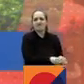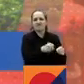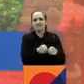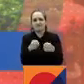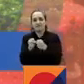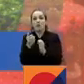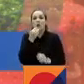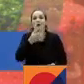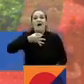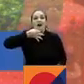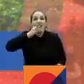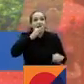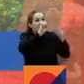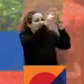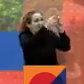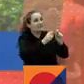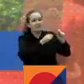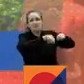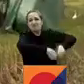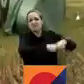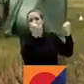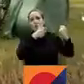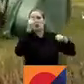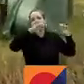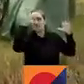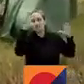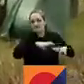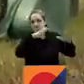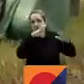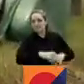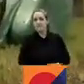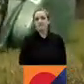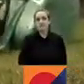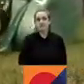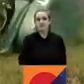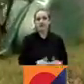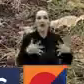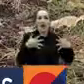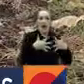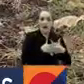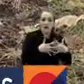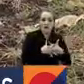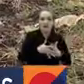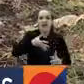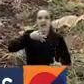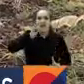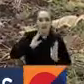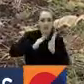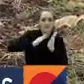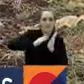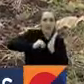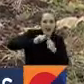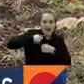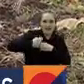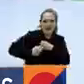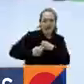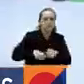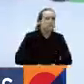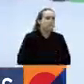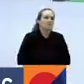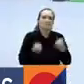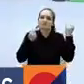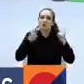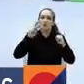registrar pérdidas por precipitaciones. Las cosechas de arroz, café, plátano están en riesgo por las lluvias de